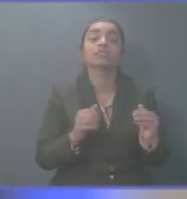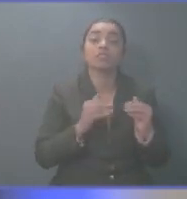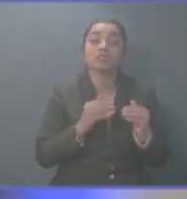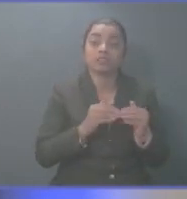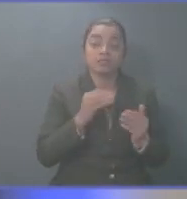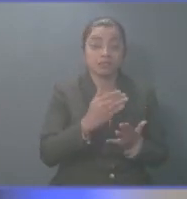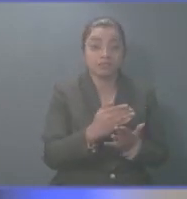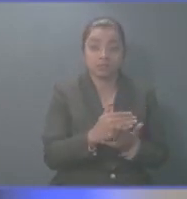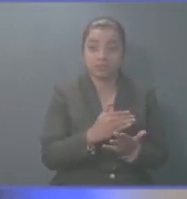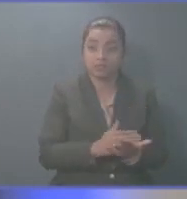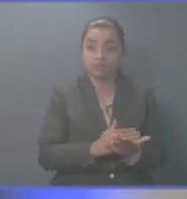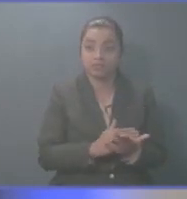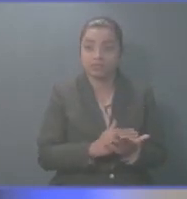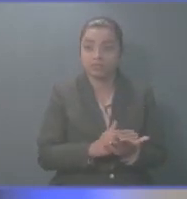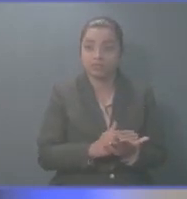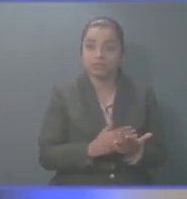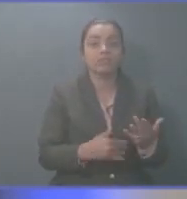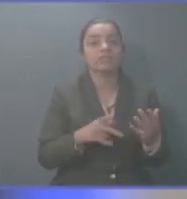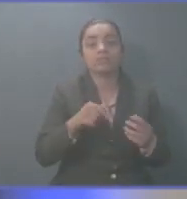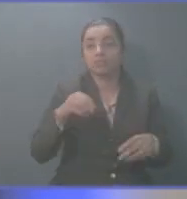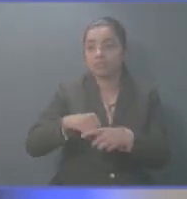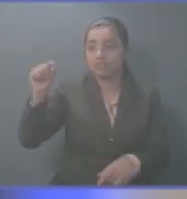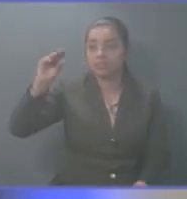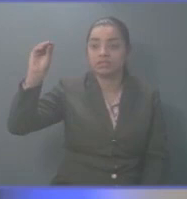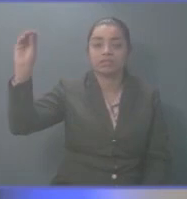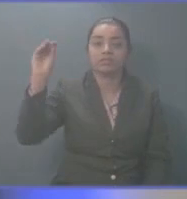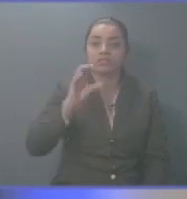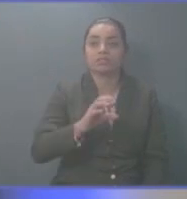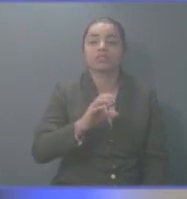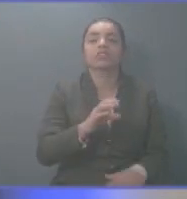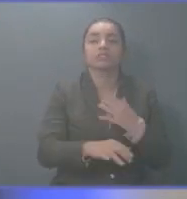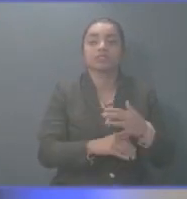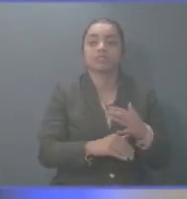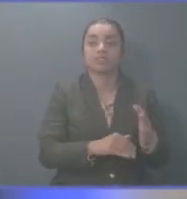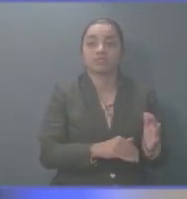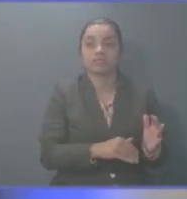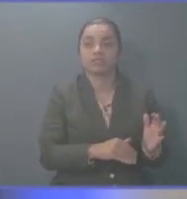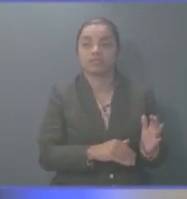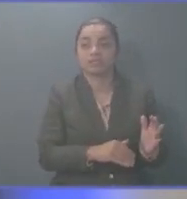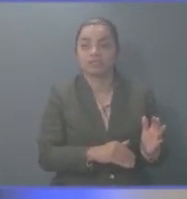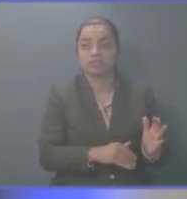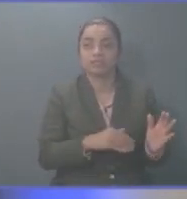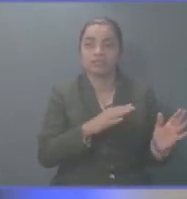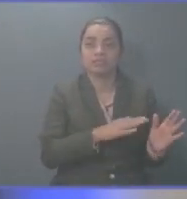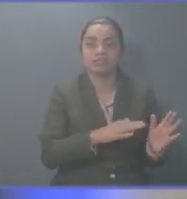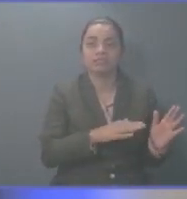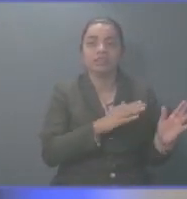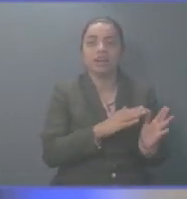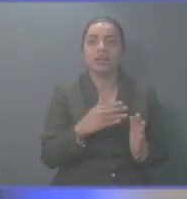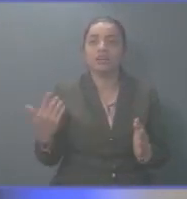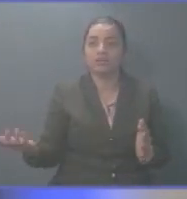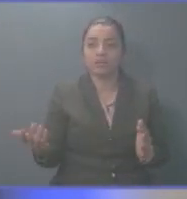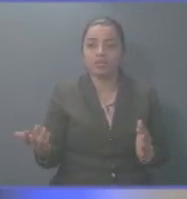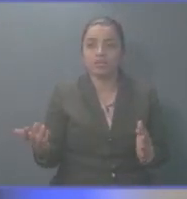prioridades? Es un préstamo y te voy a leer, este es el documento que nos han entregado. Fíjate que es un préstamo